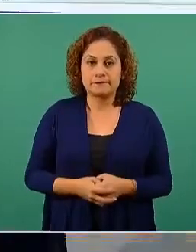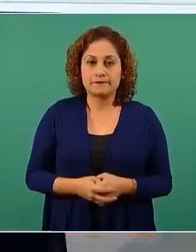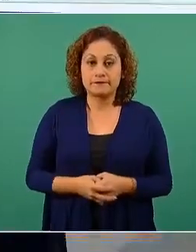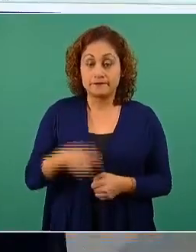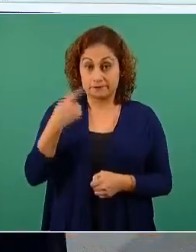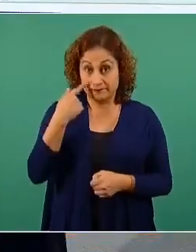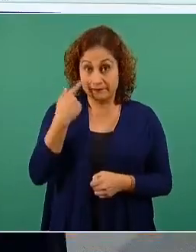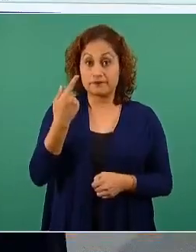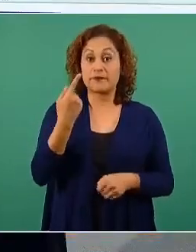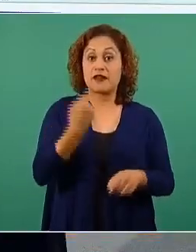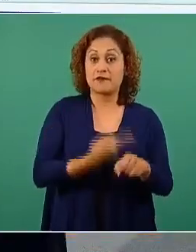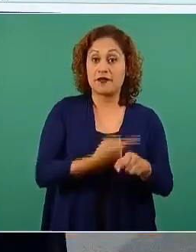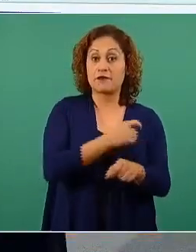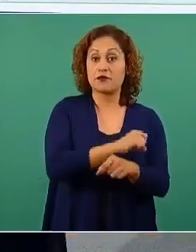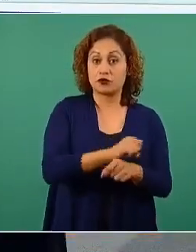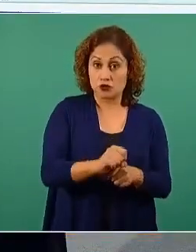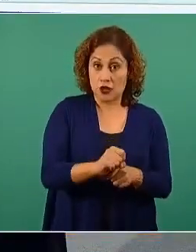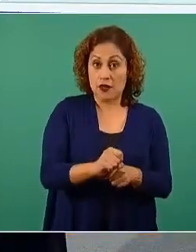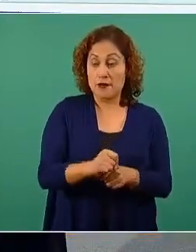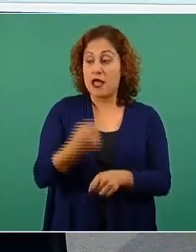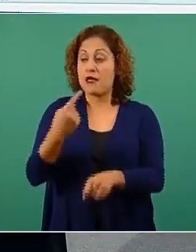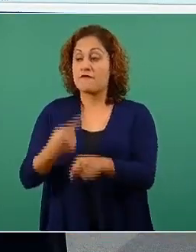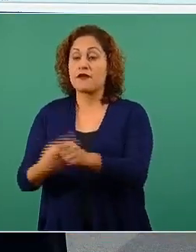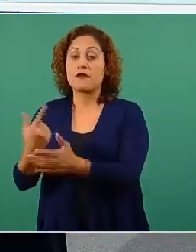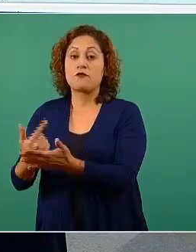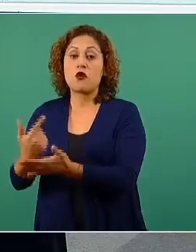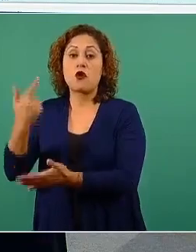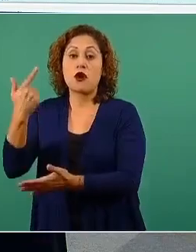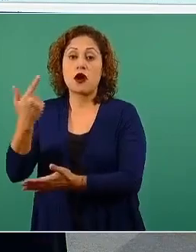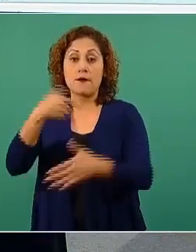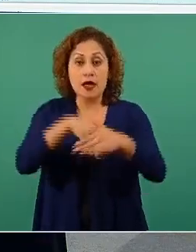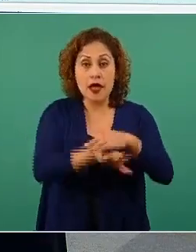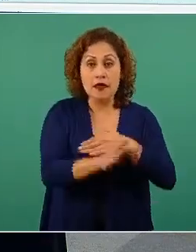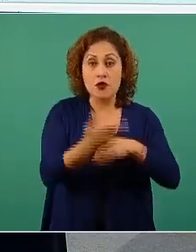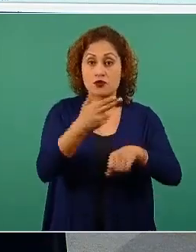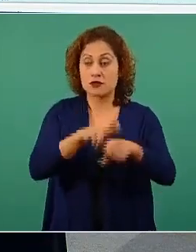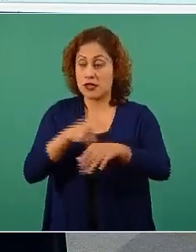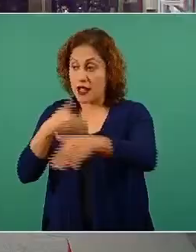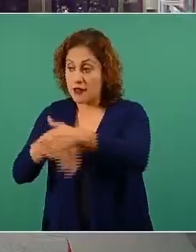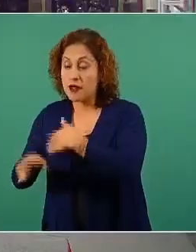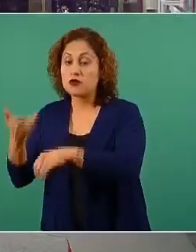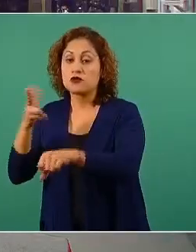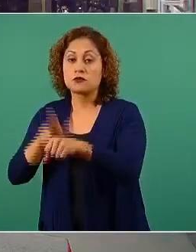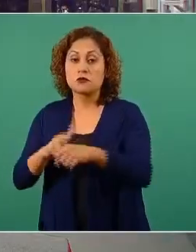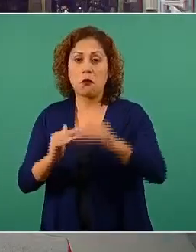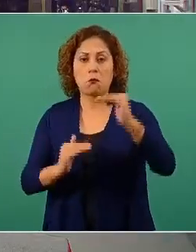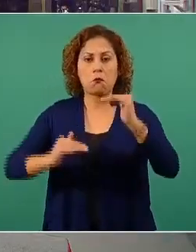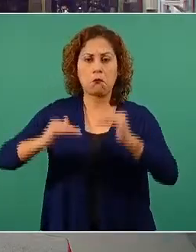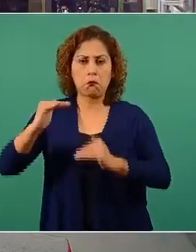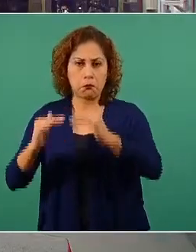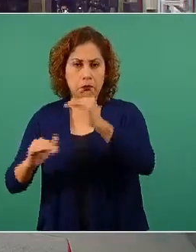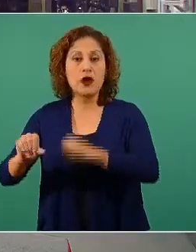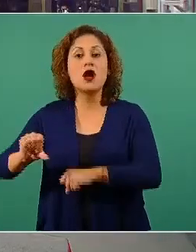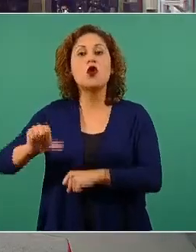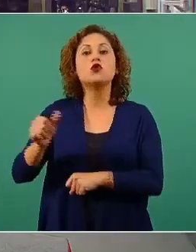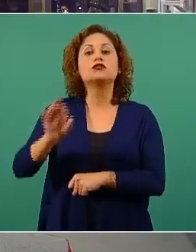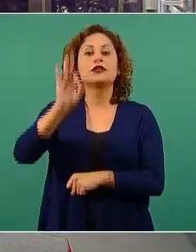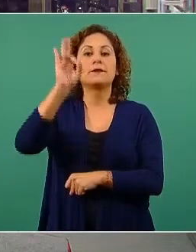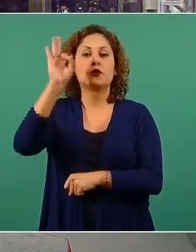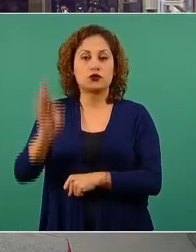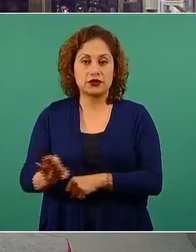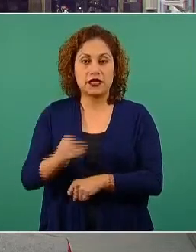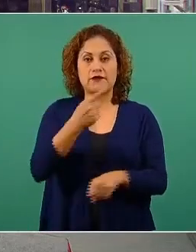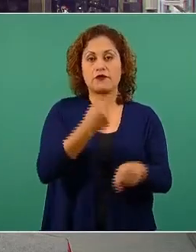camas generales y camas con ventilador han estado ondulando ligeramente, fluctuando entre 11% para las